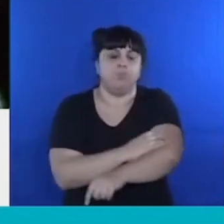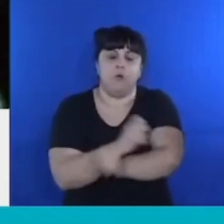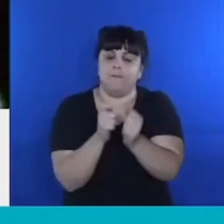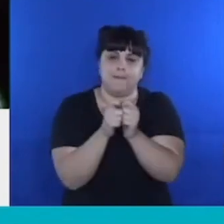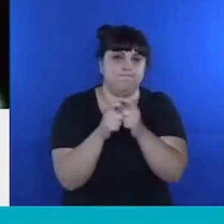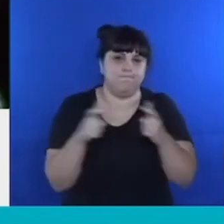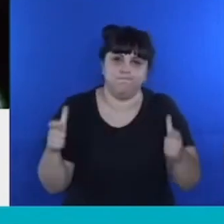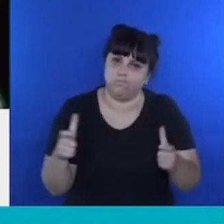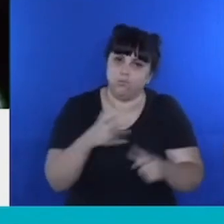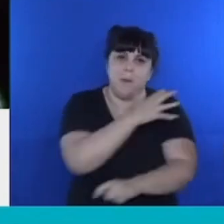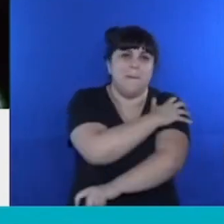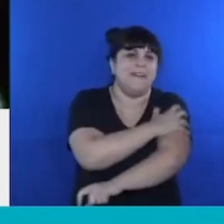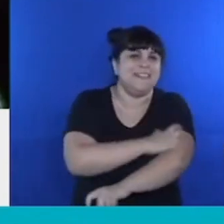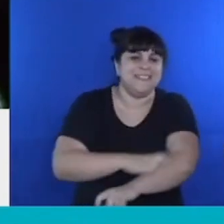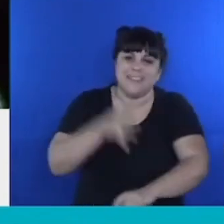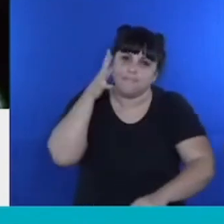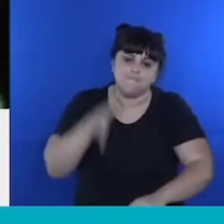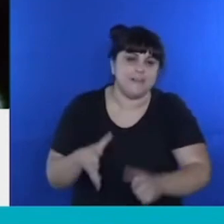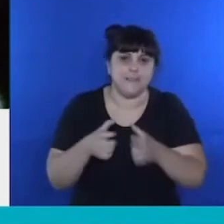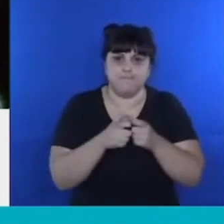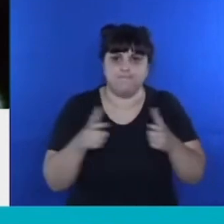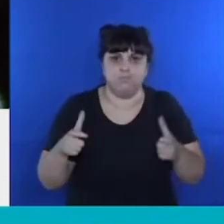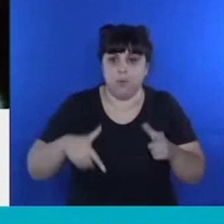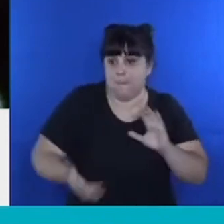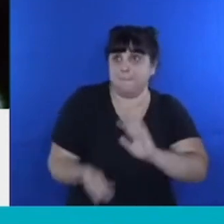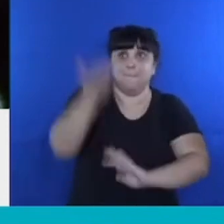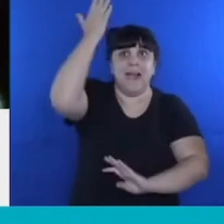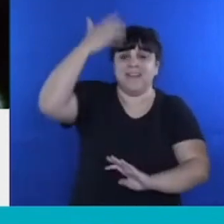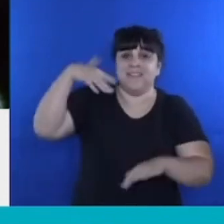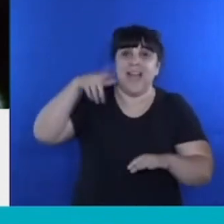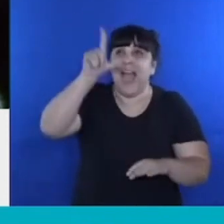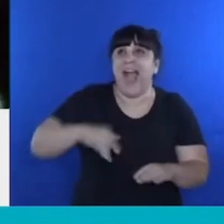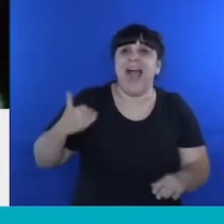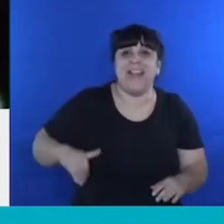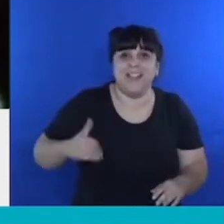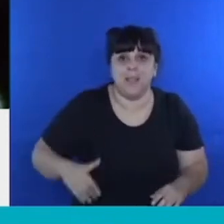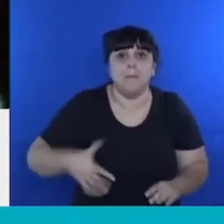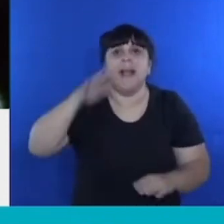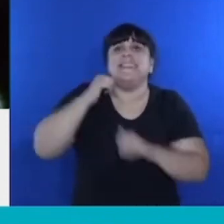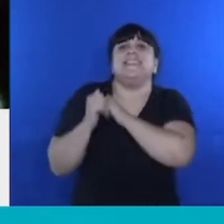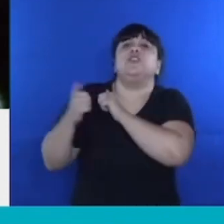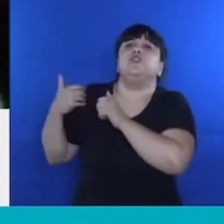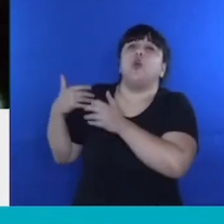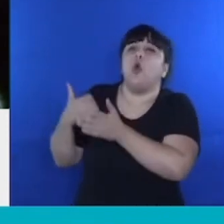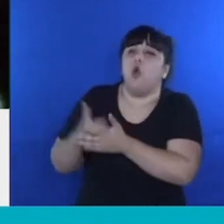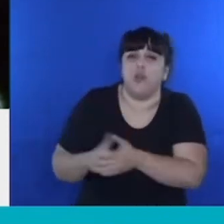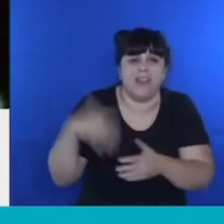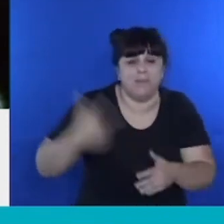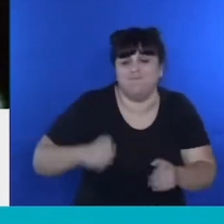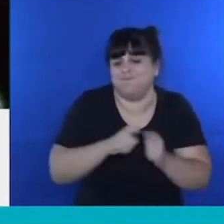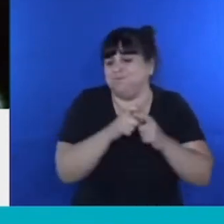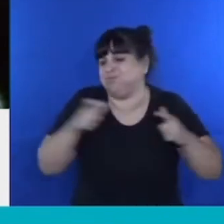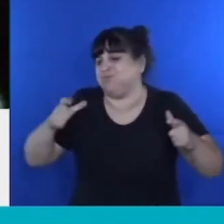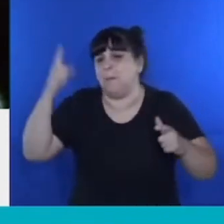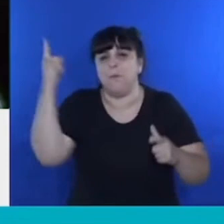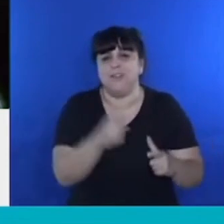de indigencia de los más altos del país y de los más altos de la historia de nuestra provincia.